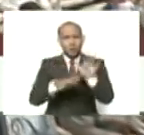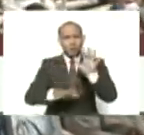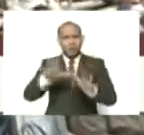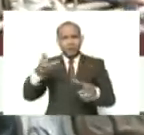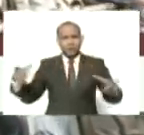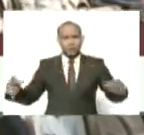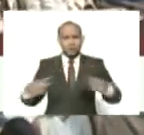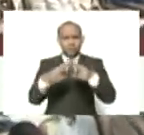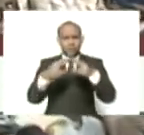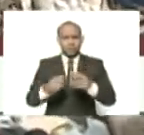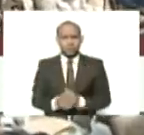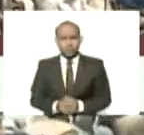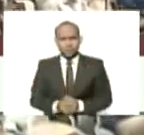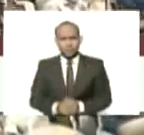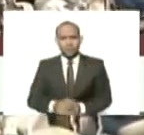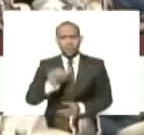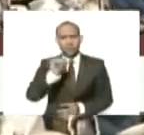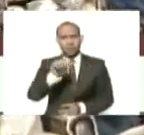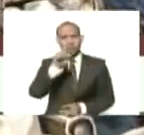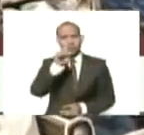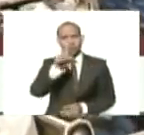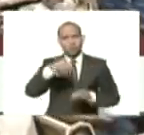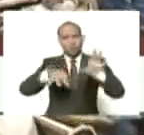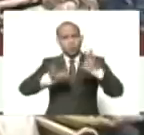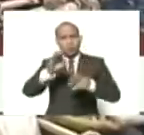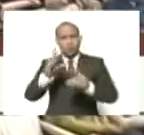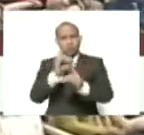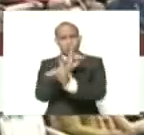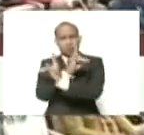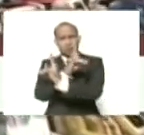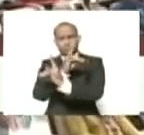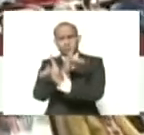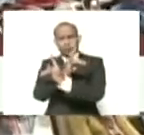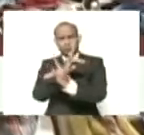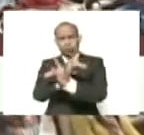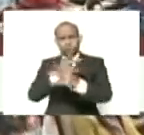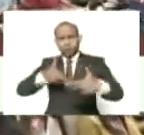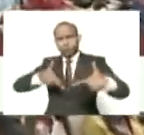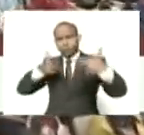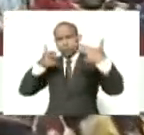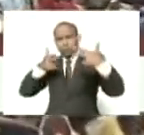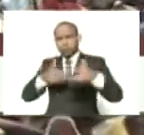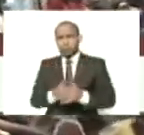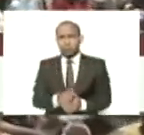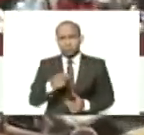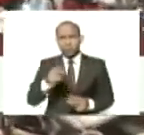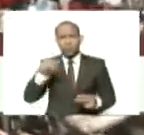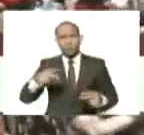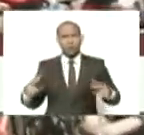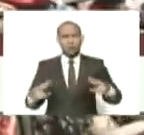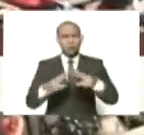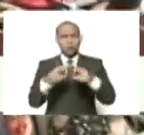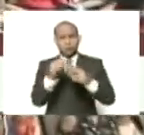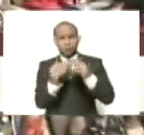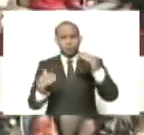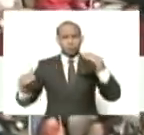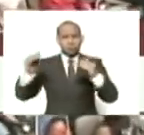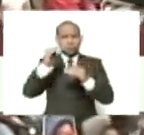encuentros. Y 113 videoconferencias, que también son encuentros. O sea que superan